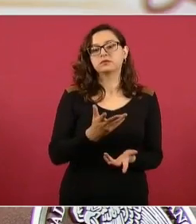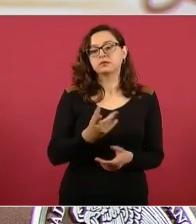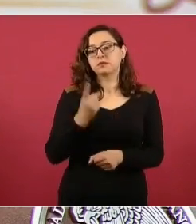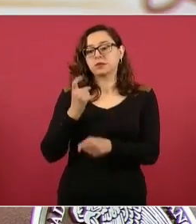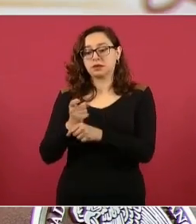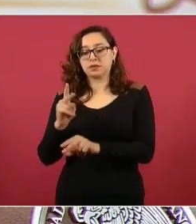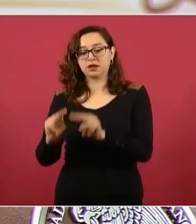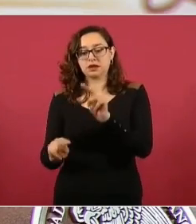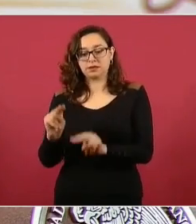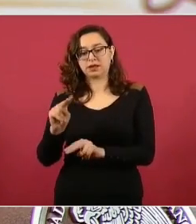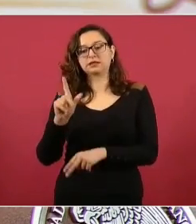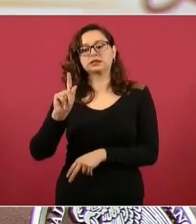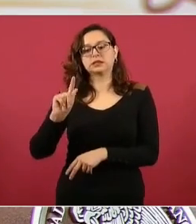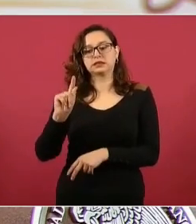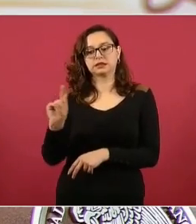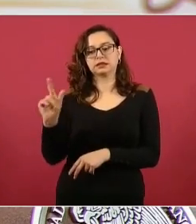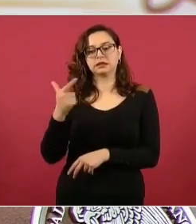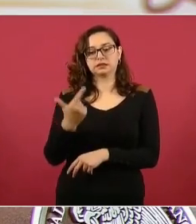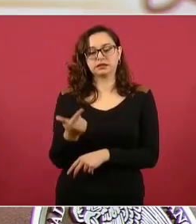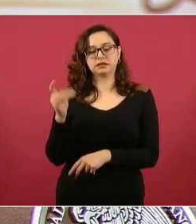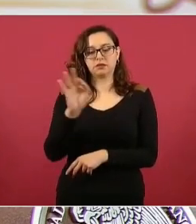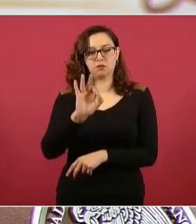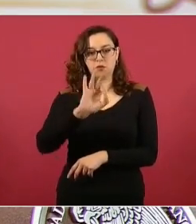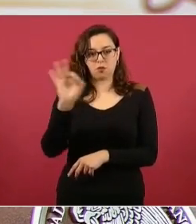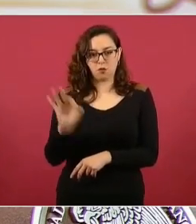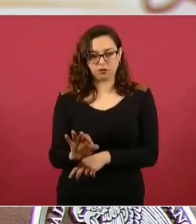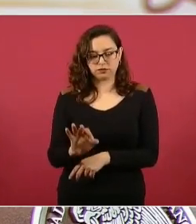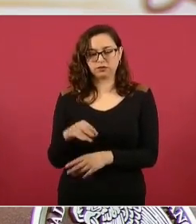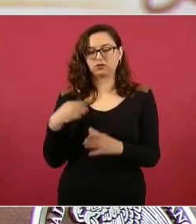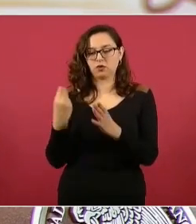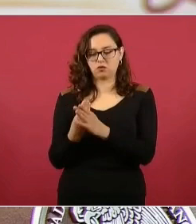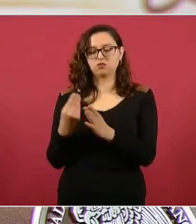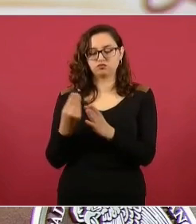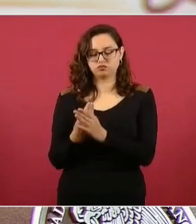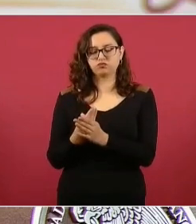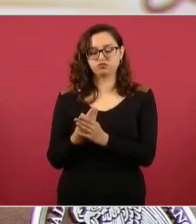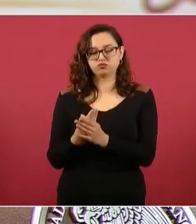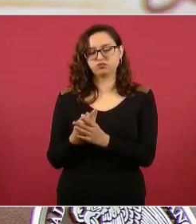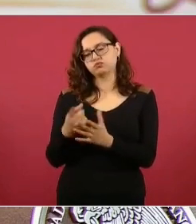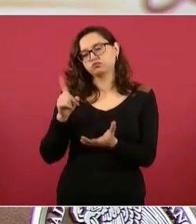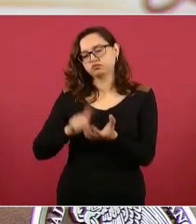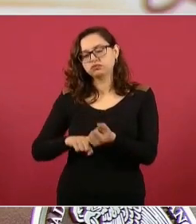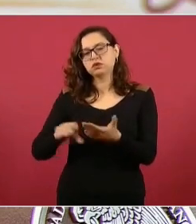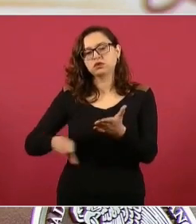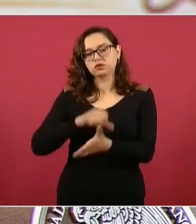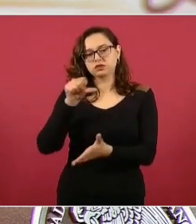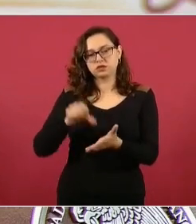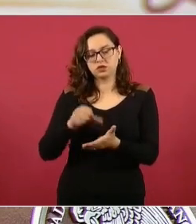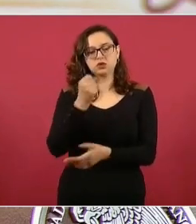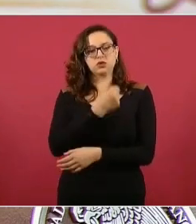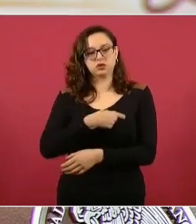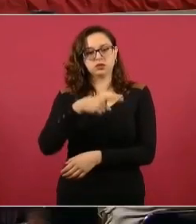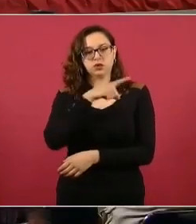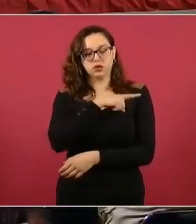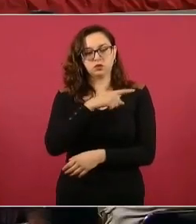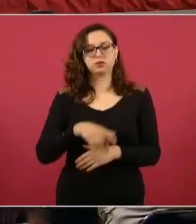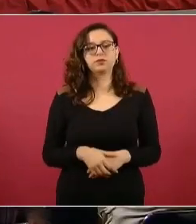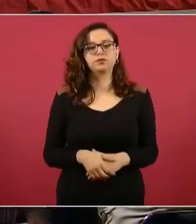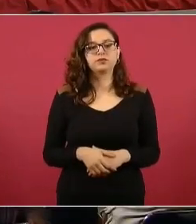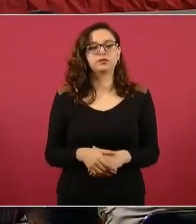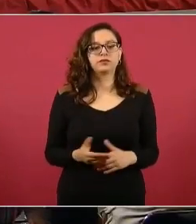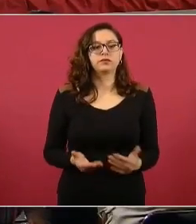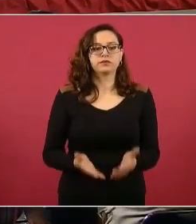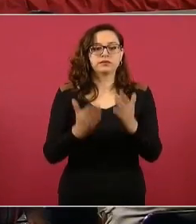primer nivel en centros de salud y otras unidades de primer nivel bajo el modelo de operación de bienestar en